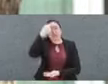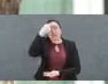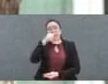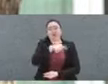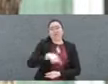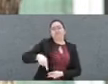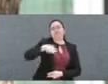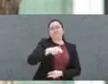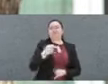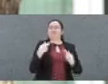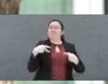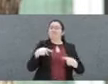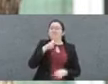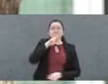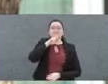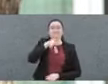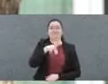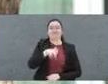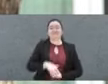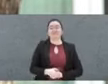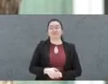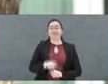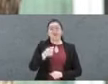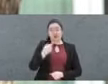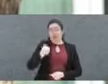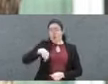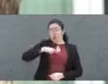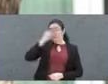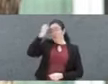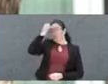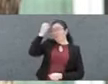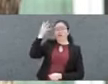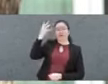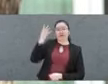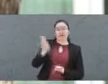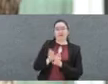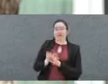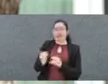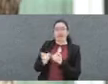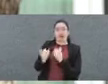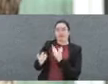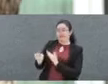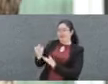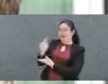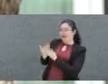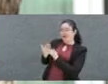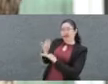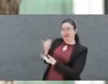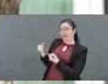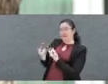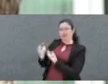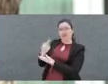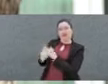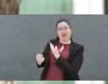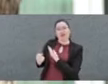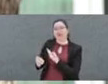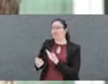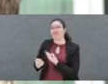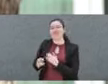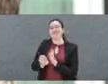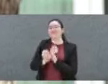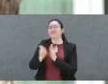para el bienestar. Y eso no se nos puede olvidar, porque no podemos regresar a lo que había antes, imagínense. Toda la